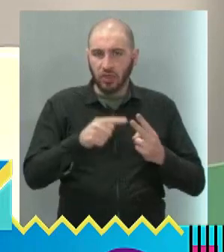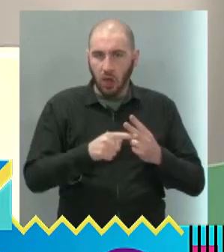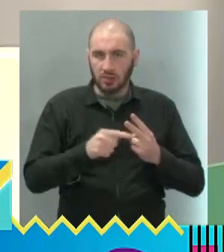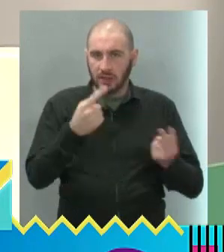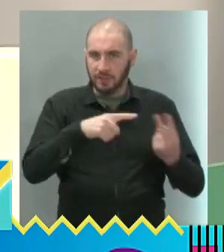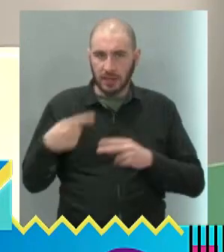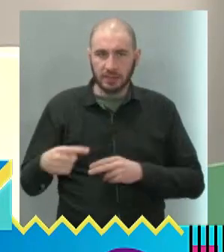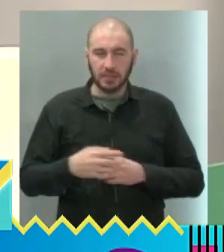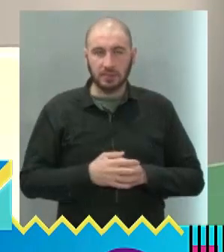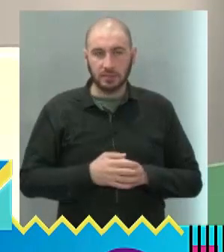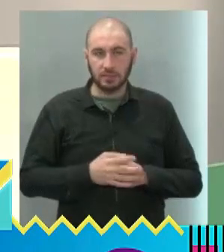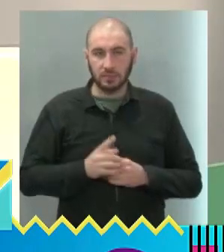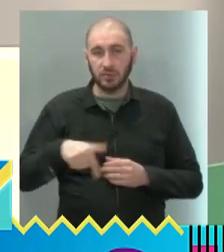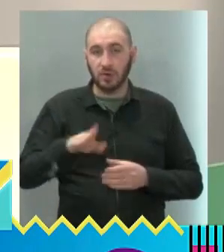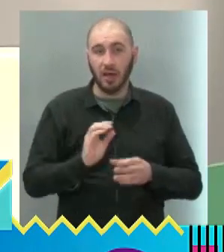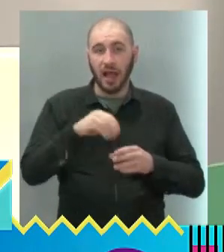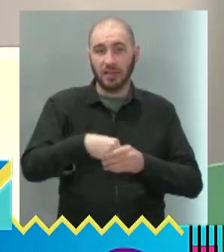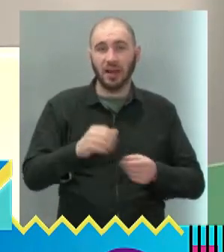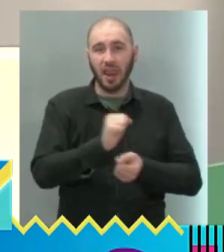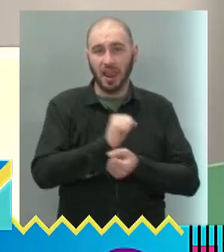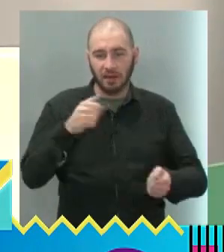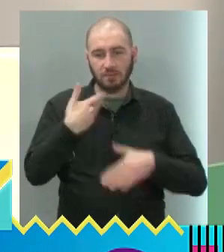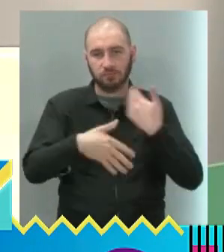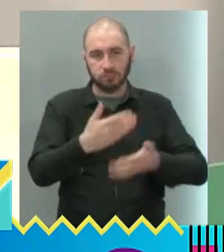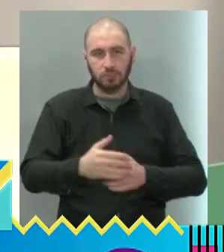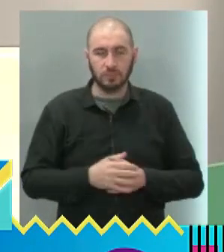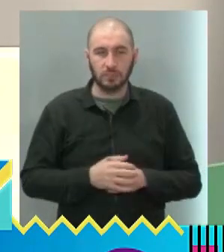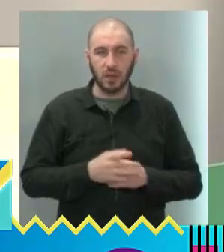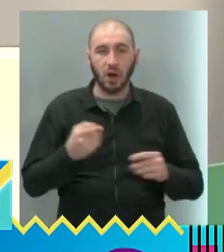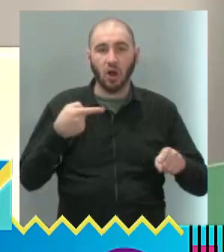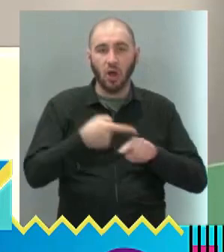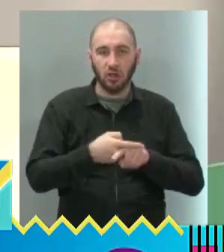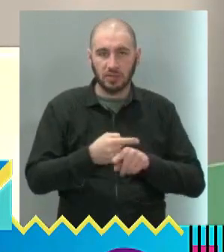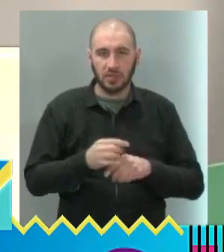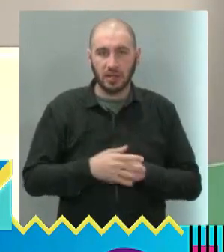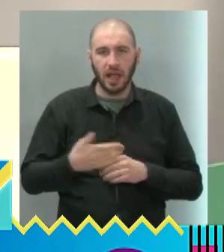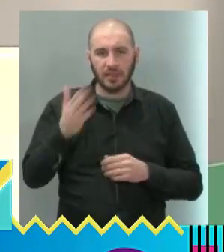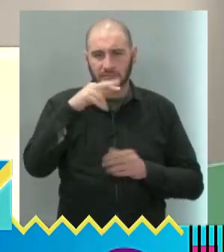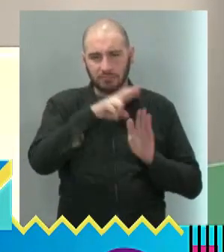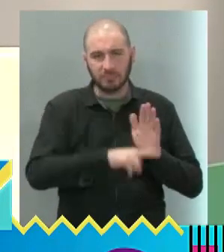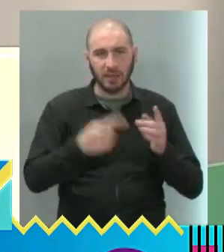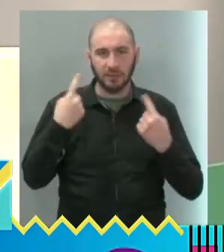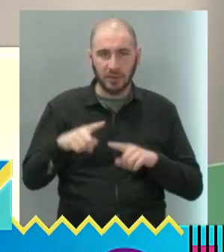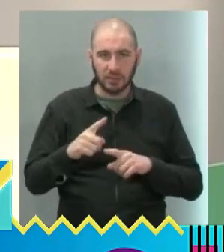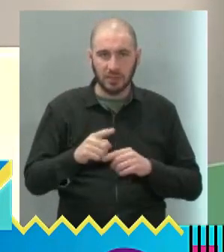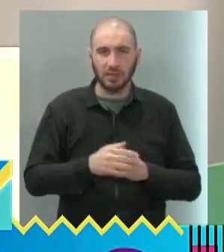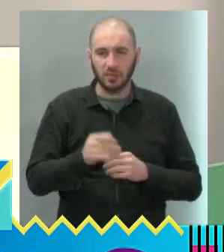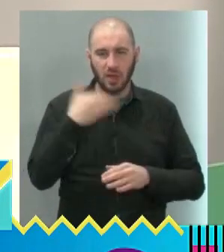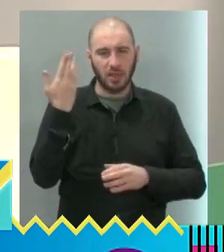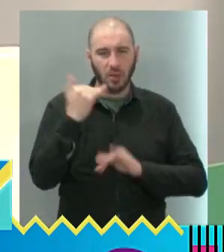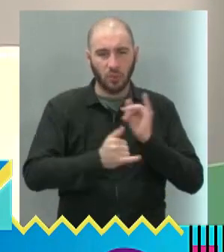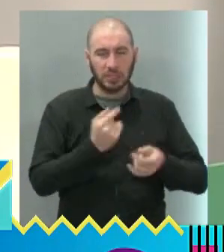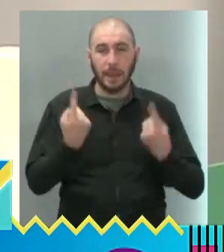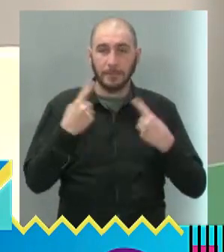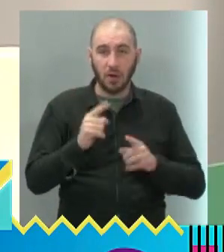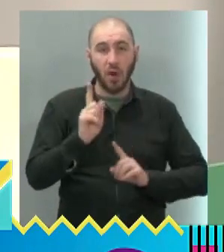totalmente diferentes? Estaban todos dentro del liberalismo creciente en contra de ese antiguo régimen al que se hacía mención. Lo que pasa